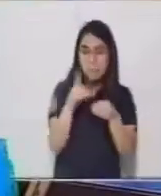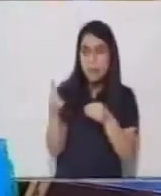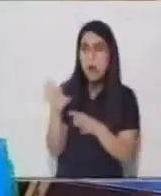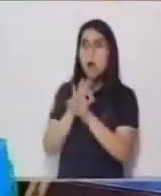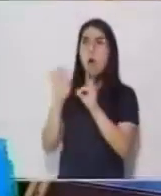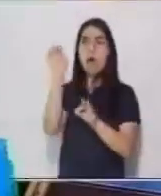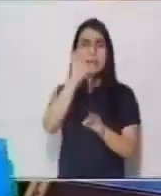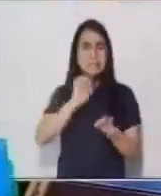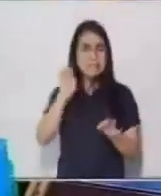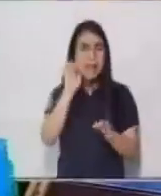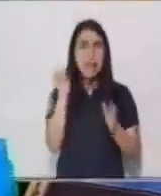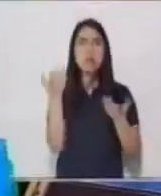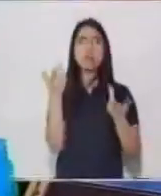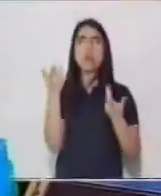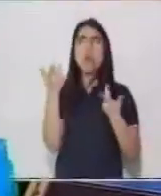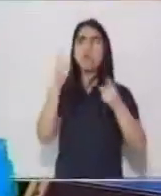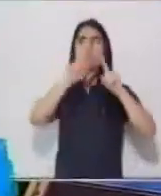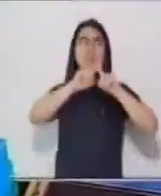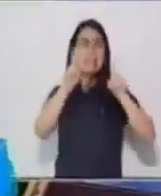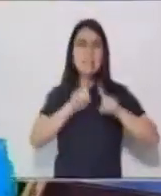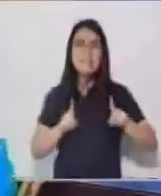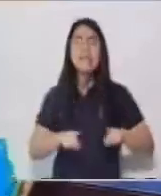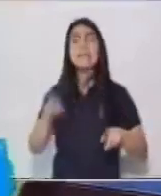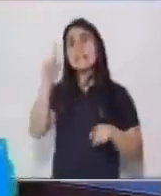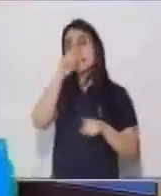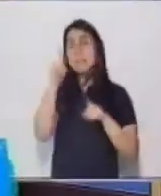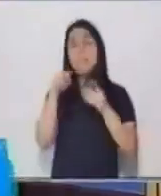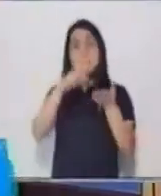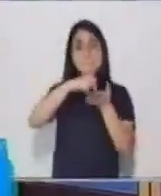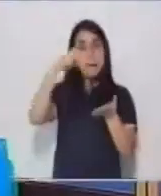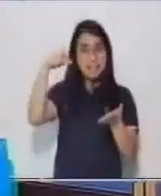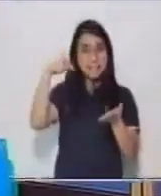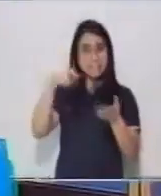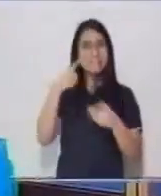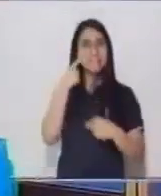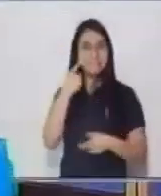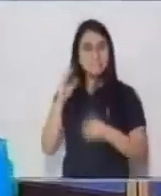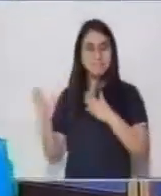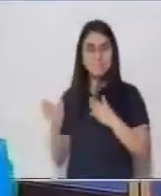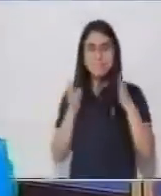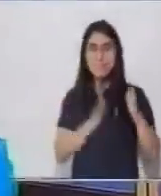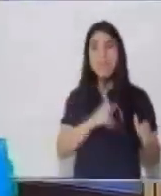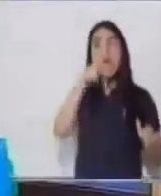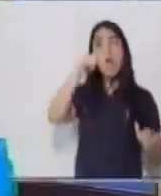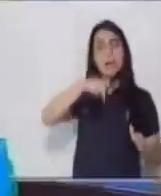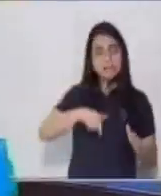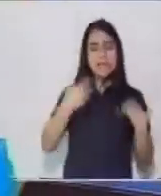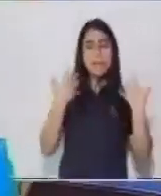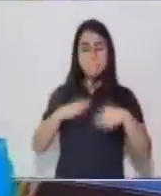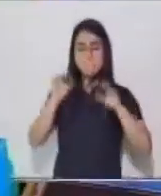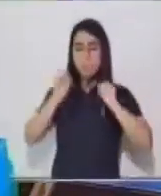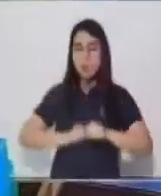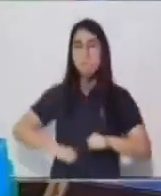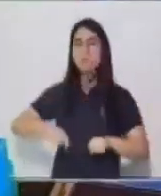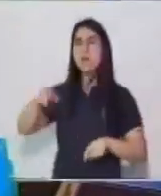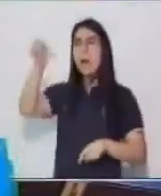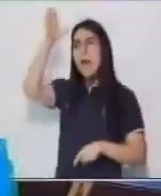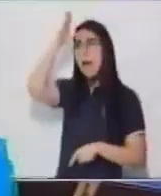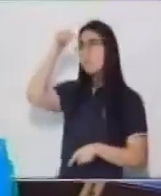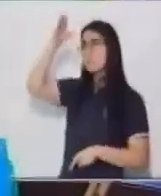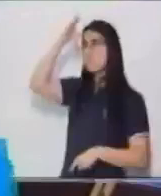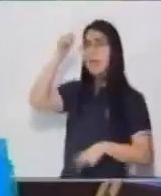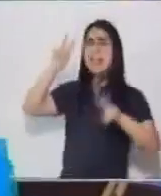Tierra. Muy bien, vamos a dar paso ahora sí al tema principal del día de hoy, que son los textos